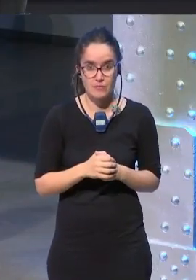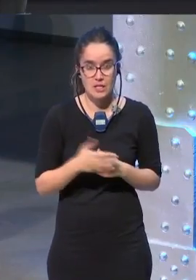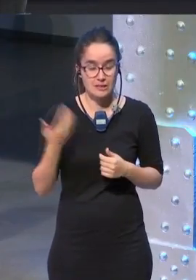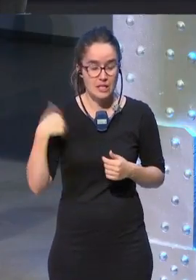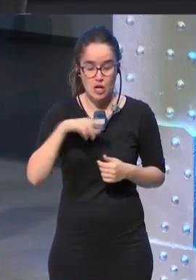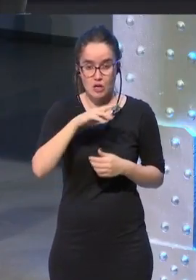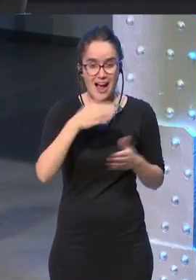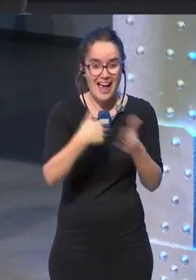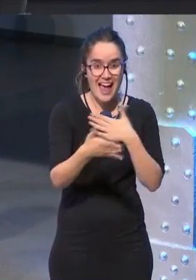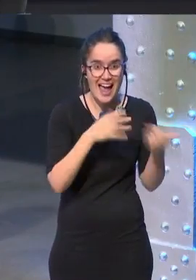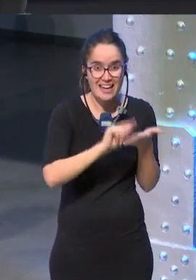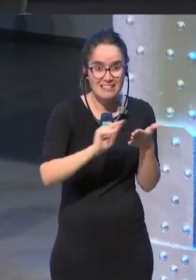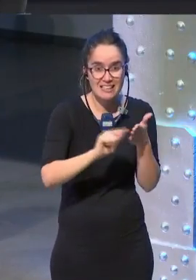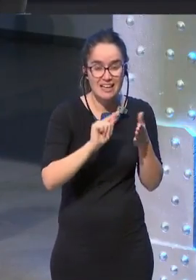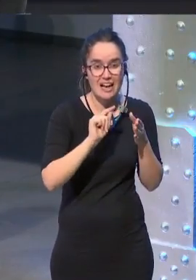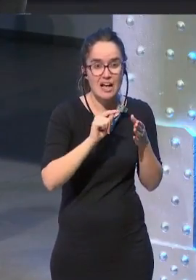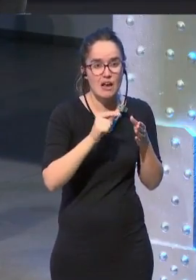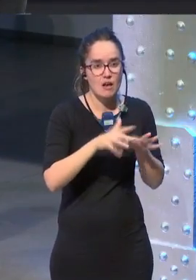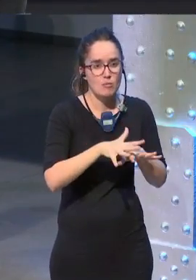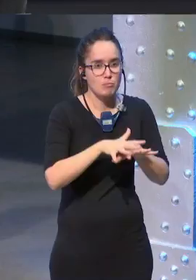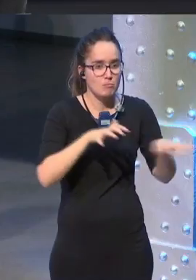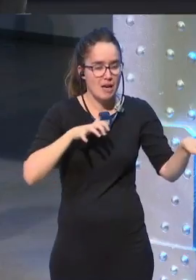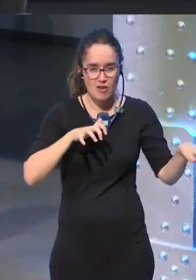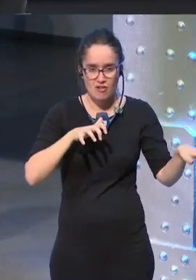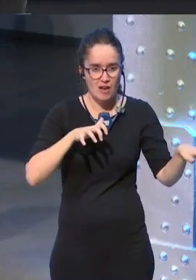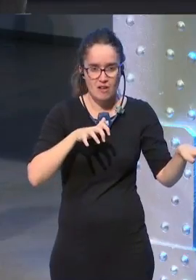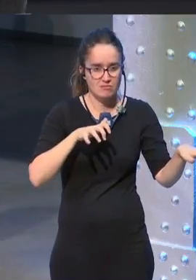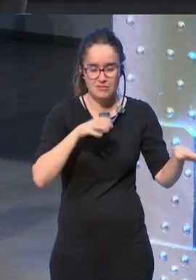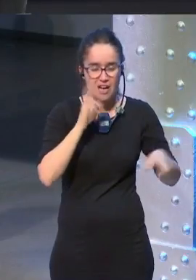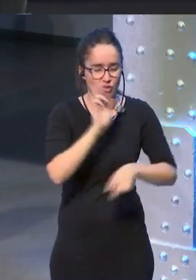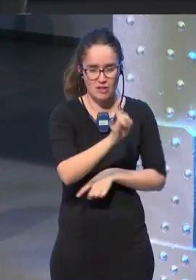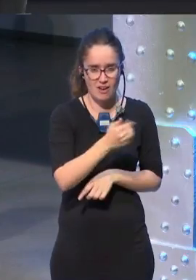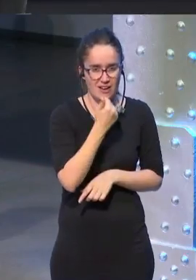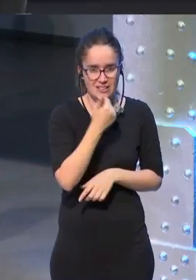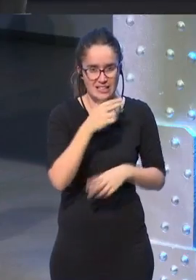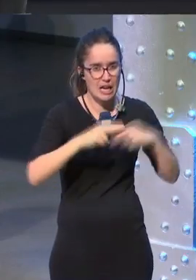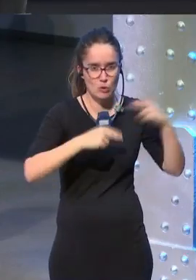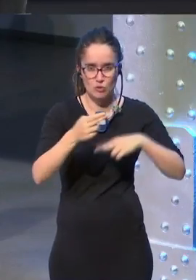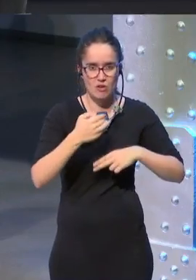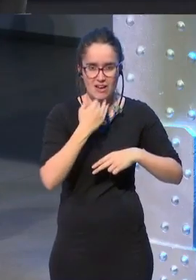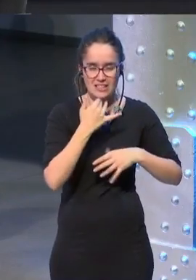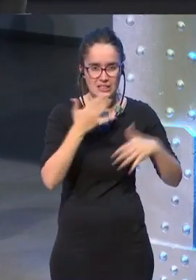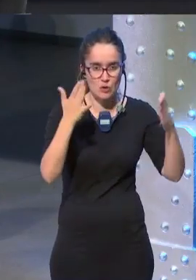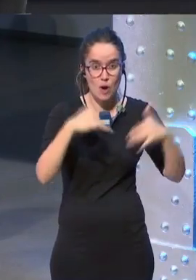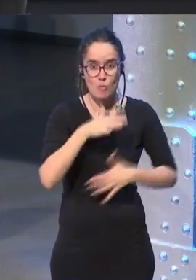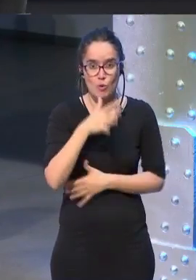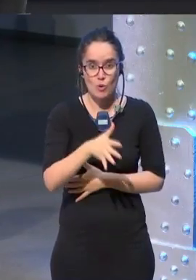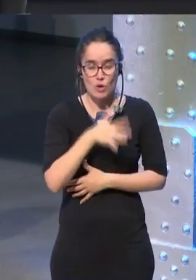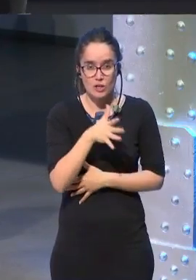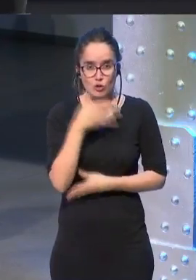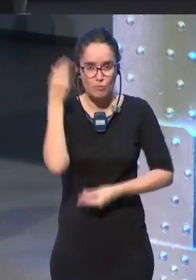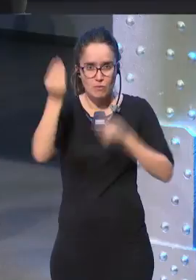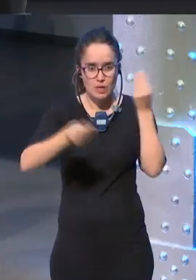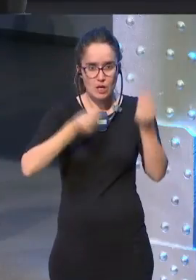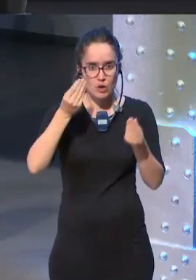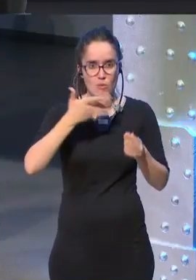Ya no es artesanía la mayoría de las veces, eso ya no se ve en la construcción. Por eso creo